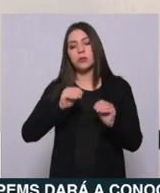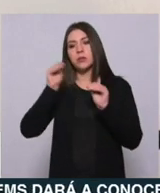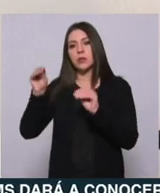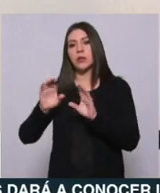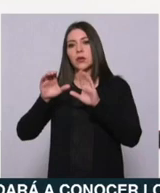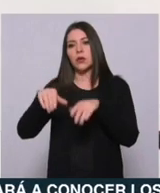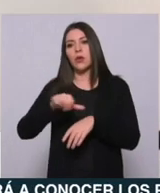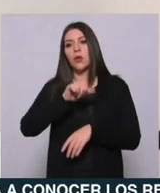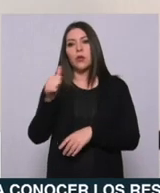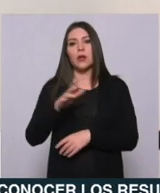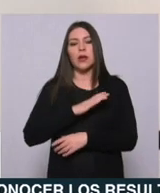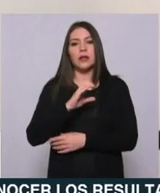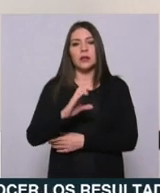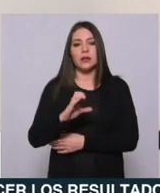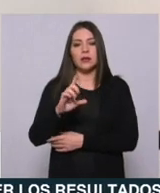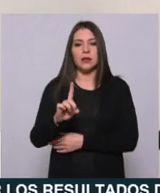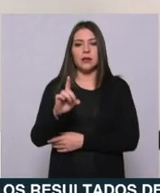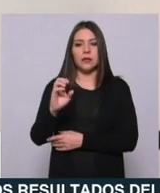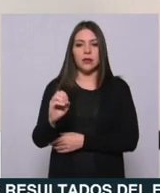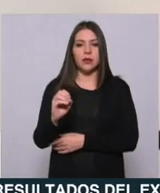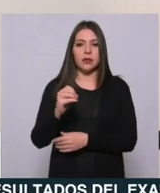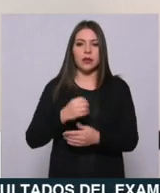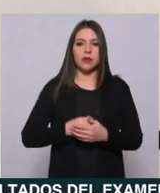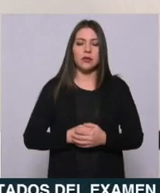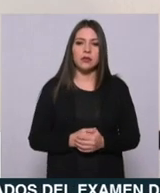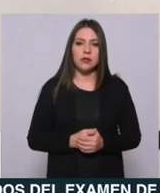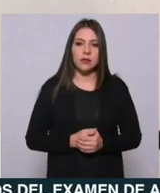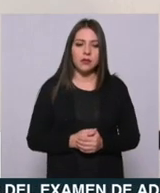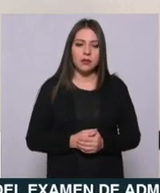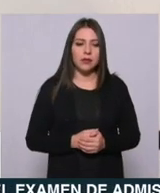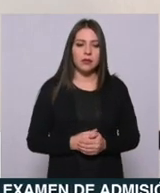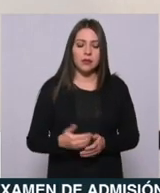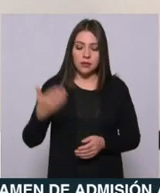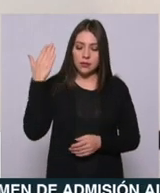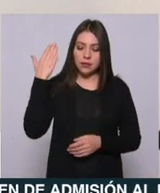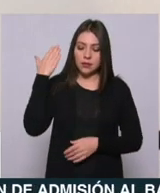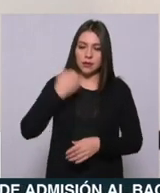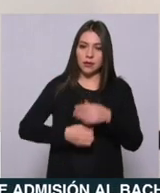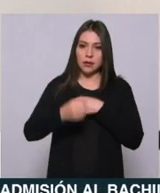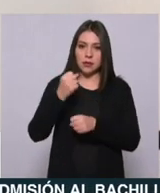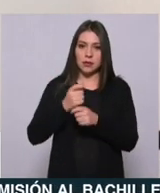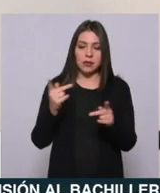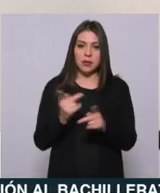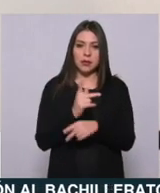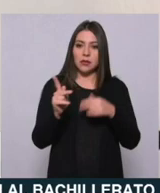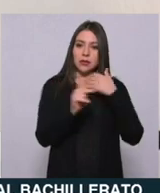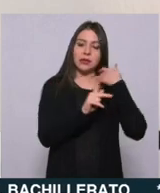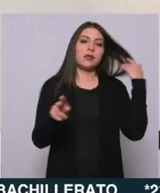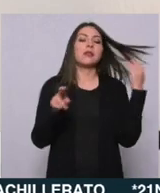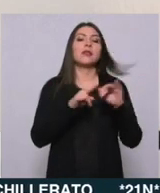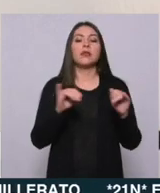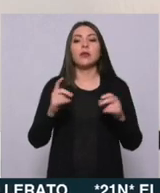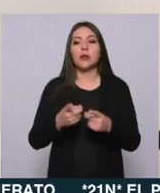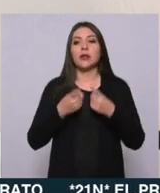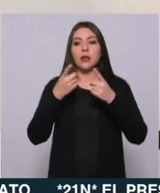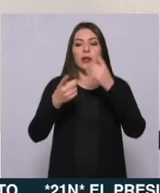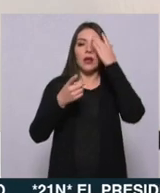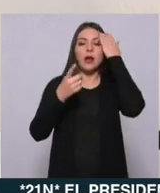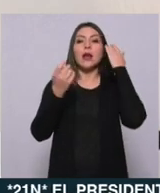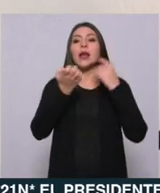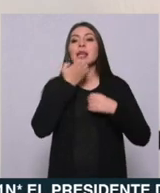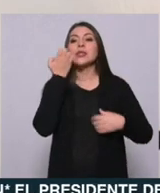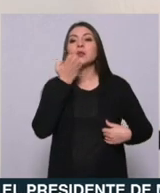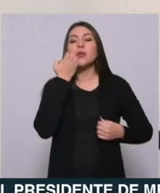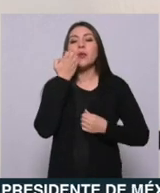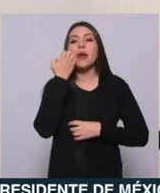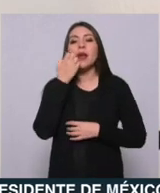obtuvieron CDO. Como en años anteriores, ningún aspirante ha sido asignado a una opción que no fue elegida